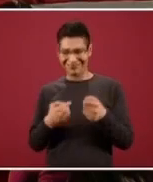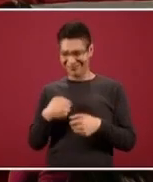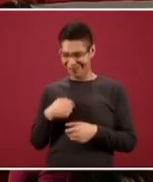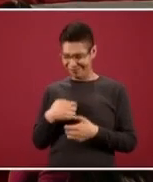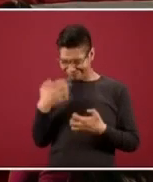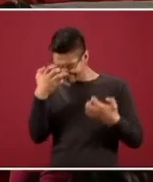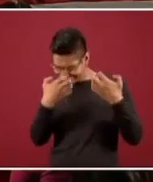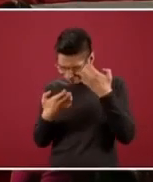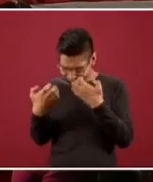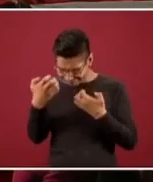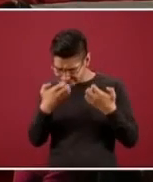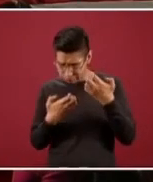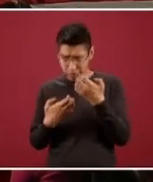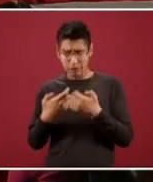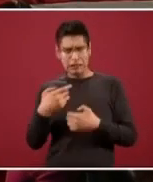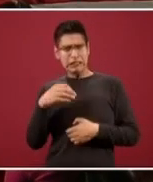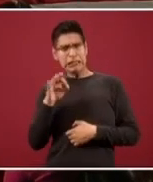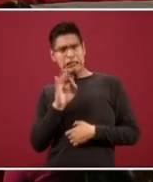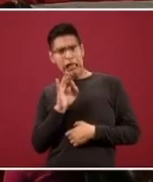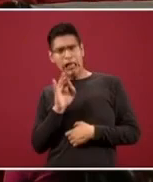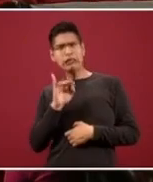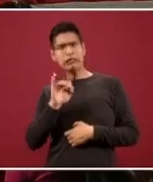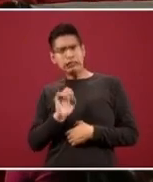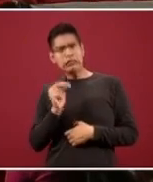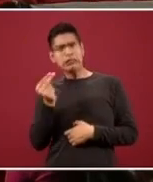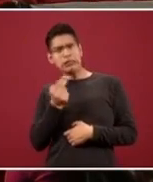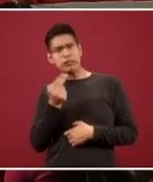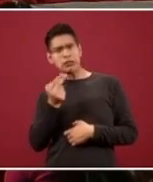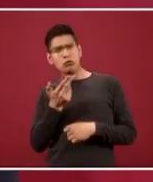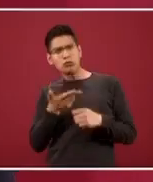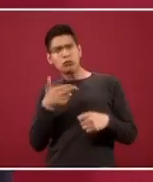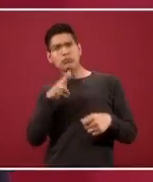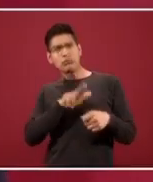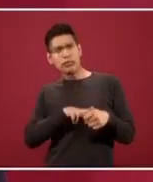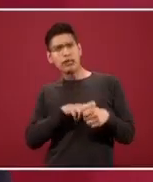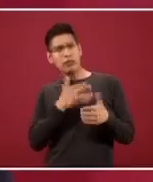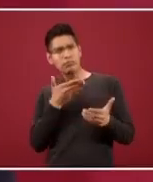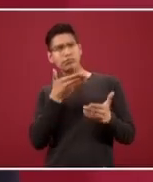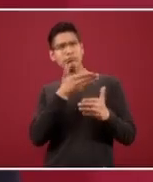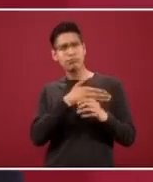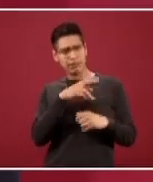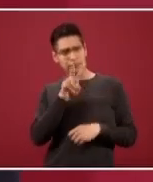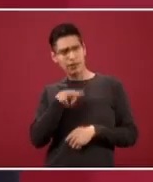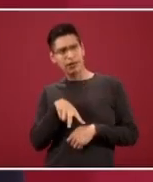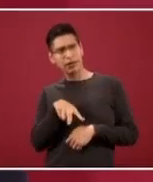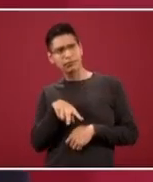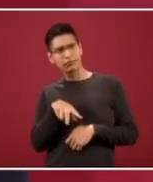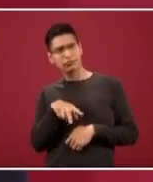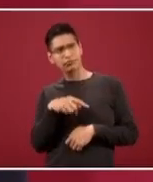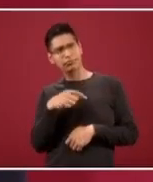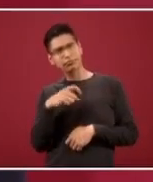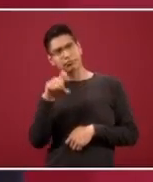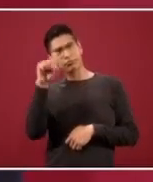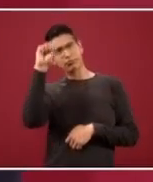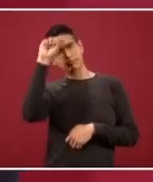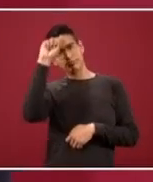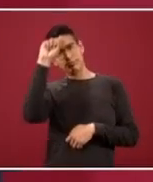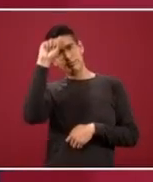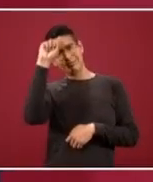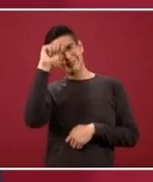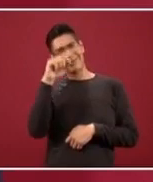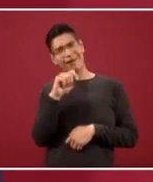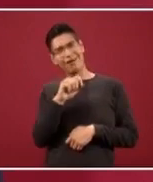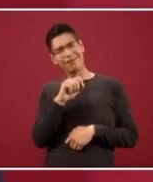decidir si requiero también de una atención médica de urgencias. Y uno lo sabe. Si uno